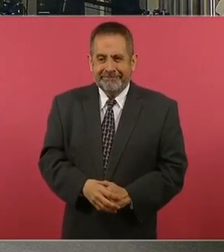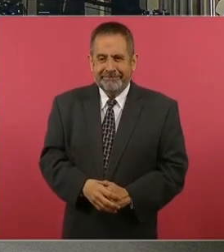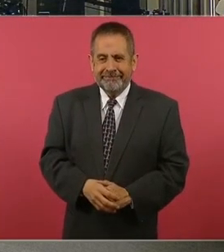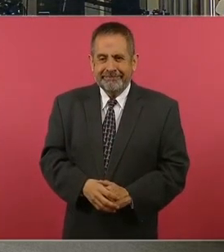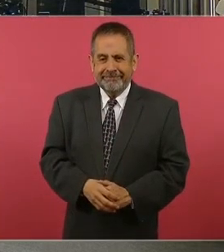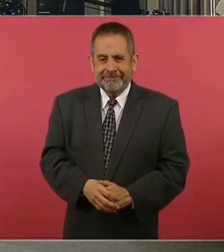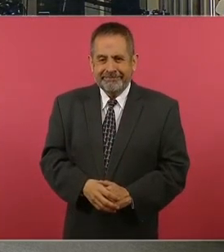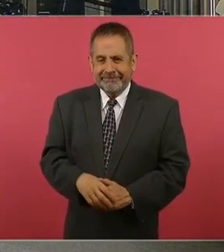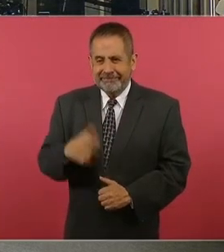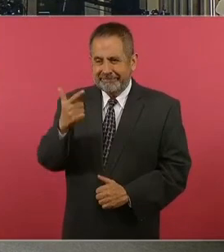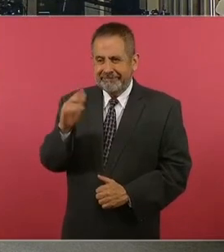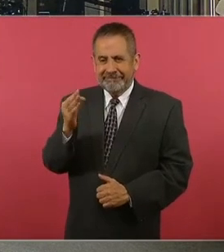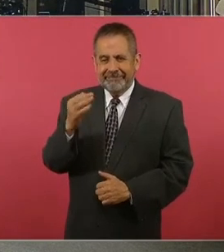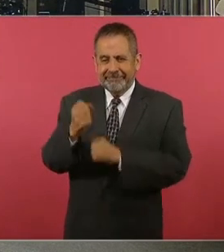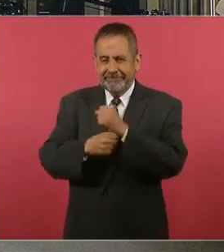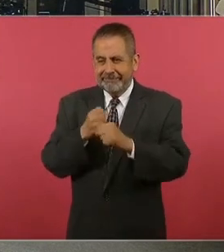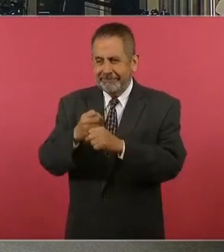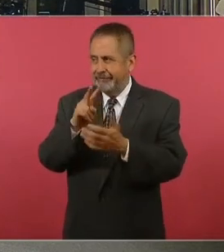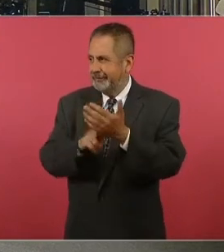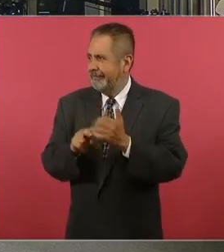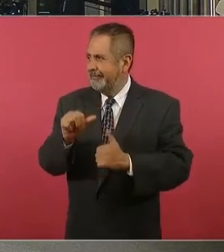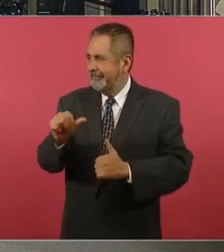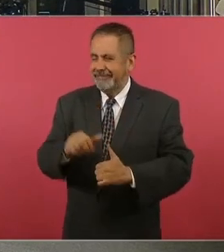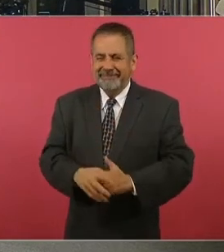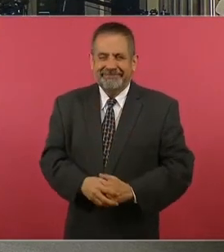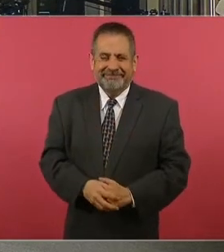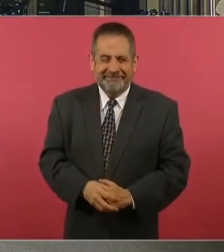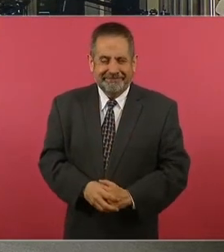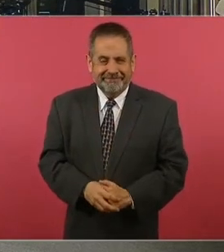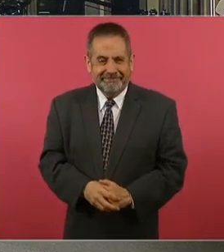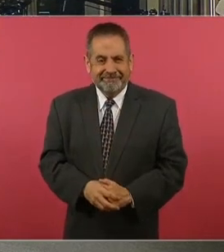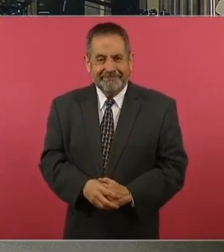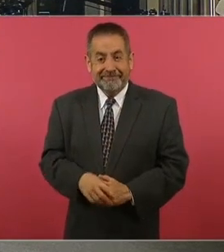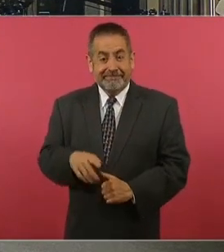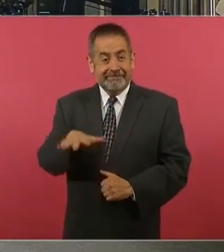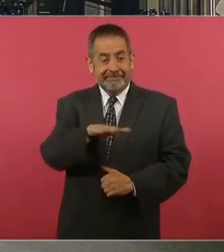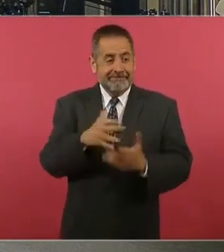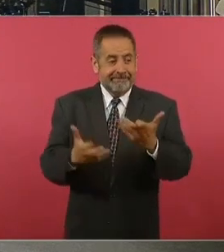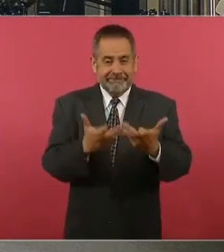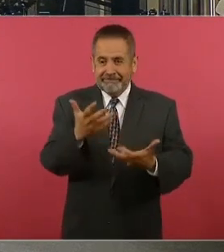de 2016, un incendio en la plataforma Apcatún